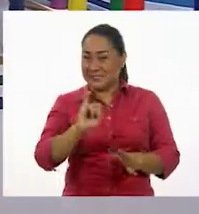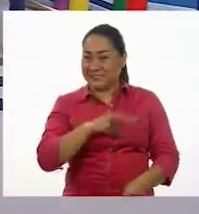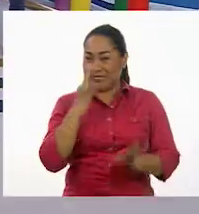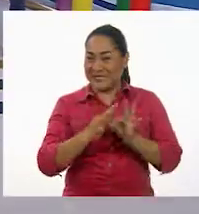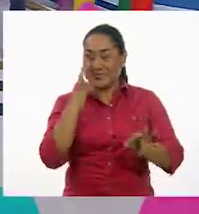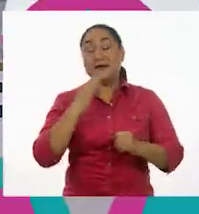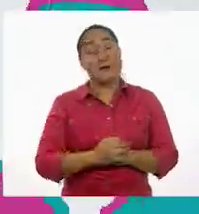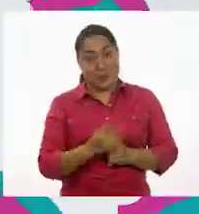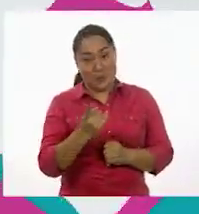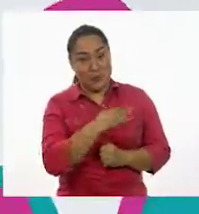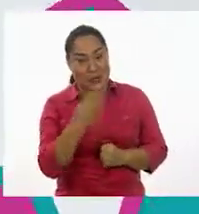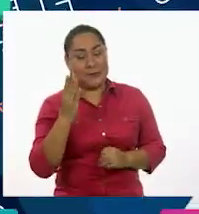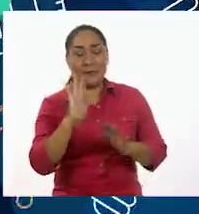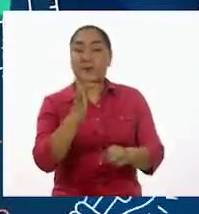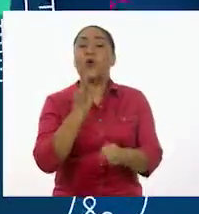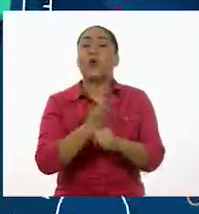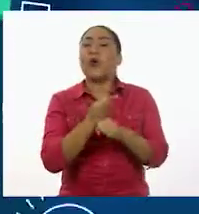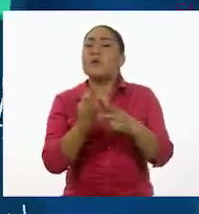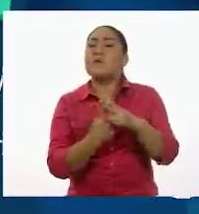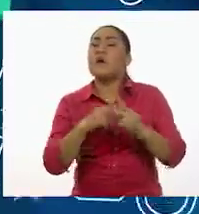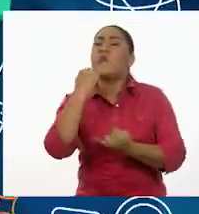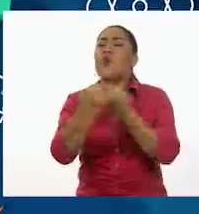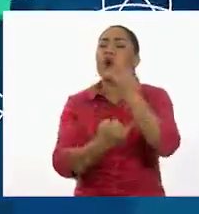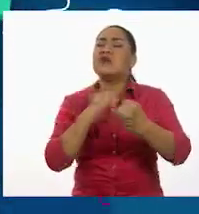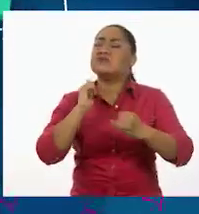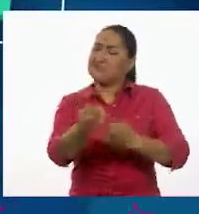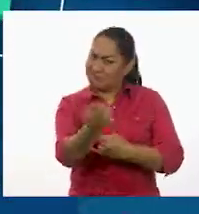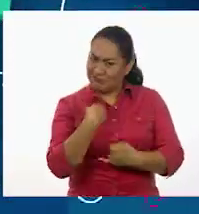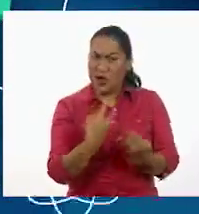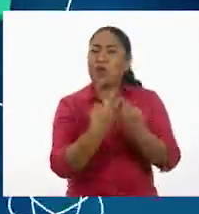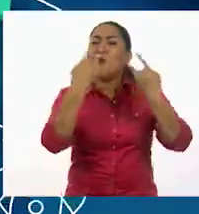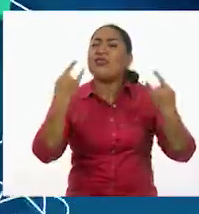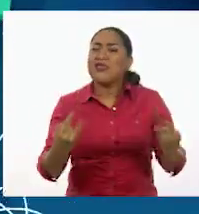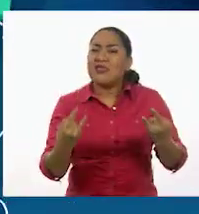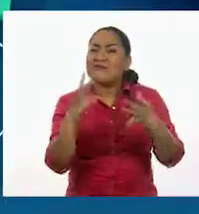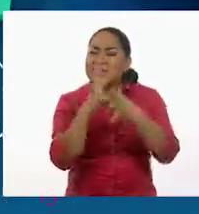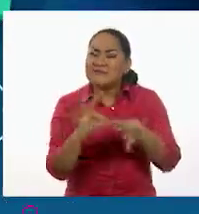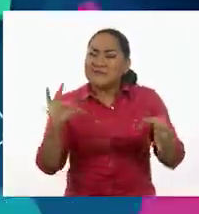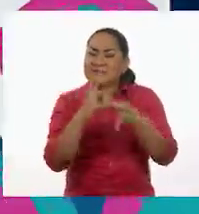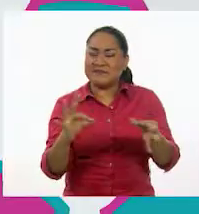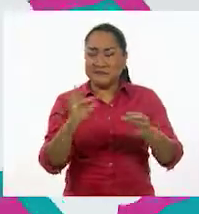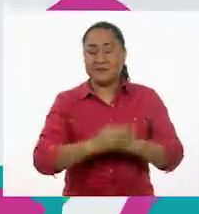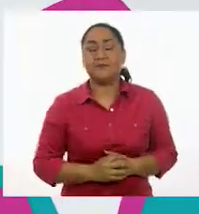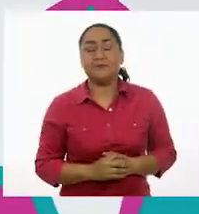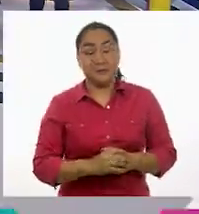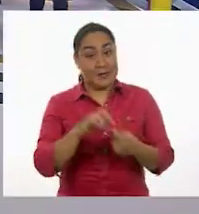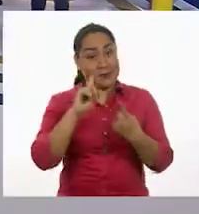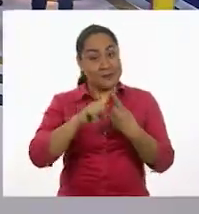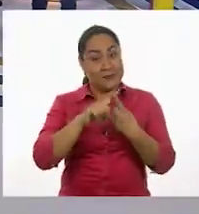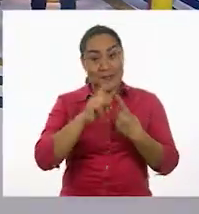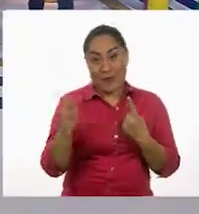Súper. Entonces, vamos a jugar Cuéntame la historia. Muy bien. Primera